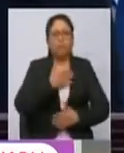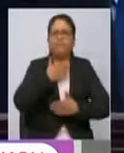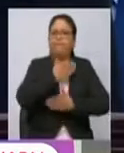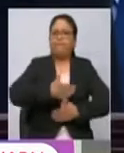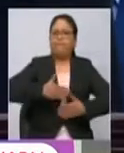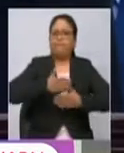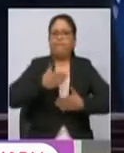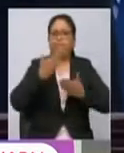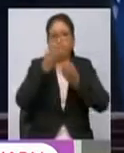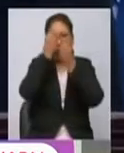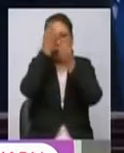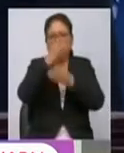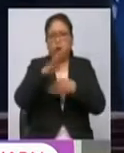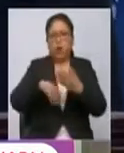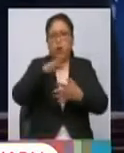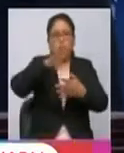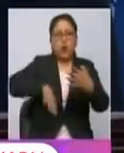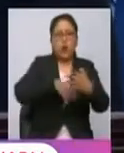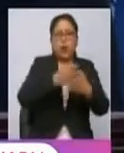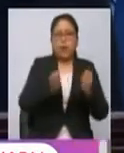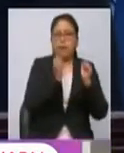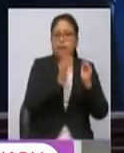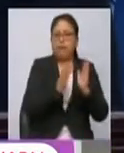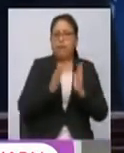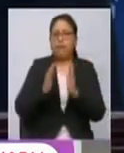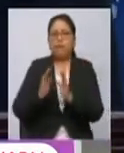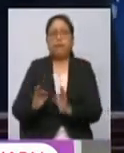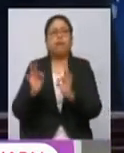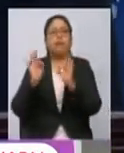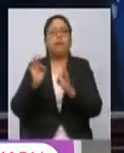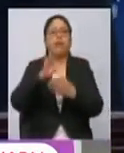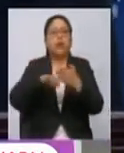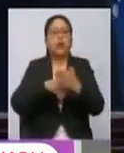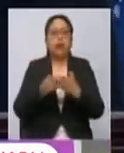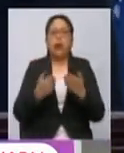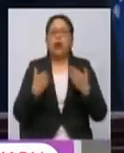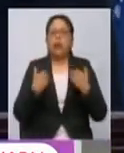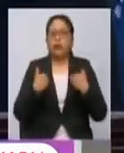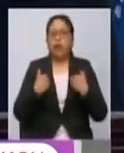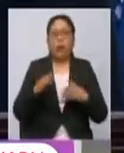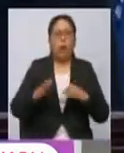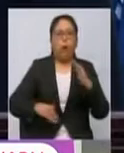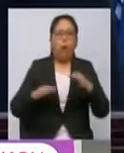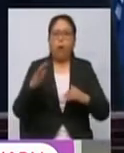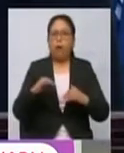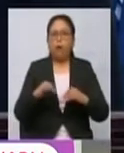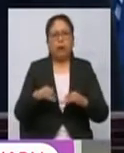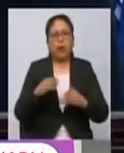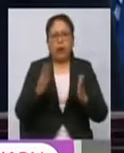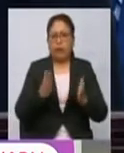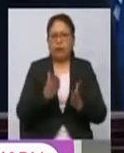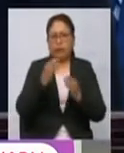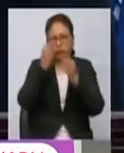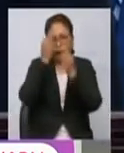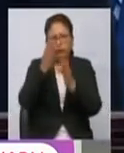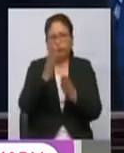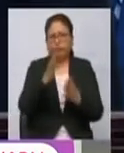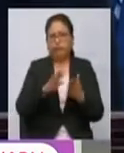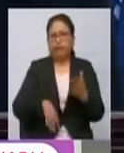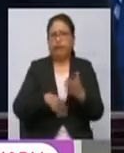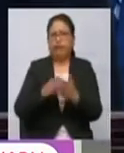se haya cumplido todo el cronograma de acuerdo a lo que estaba establecido, con